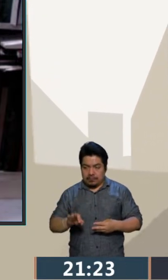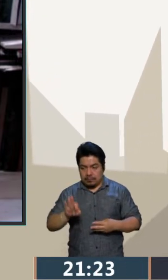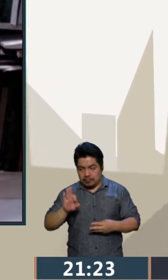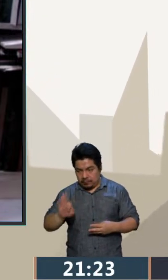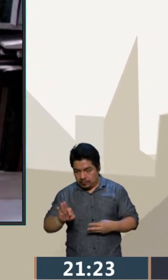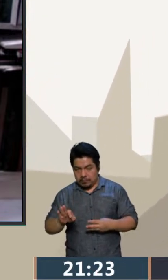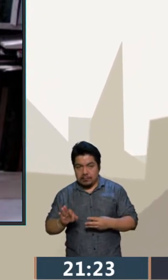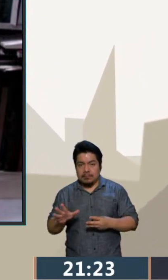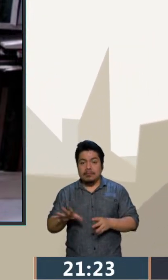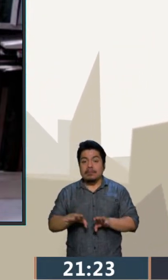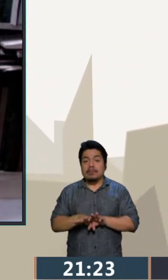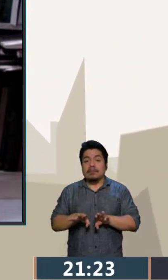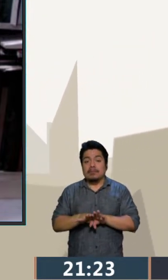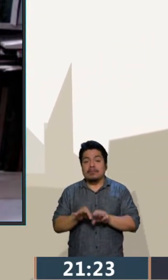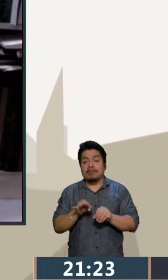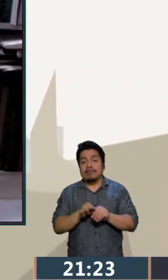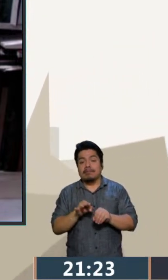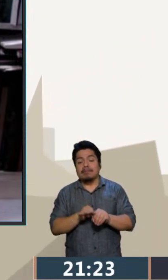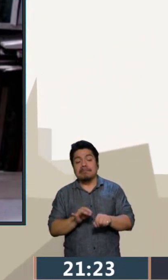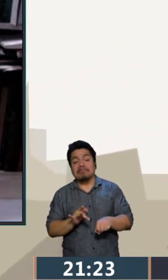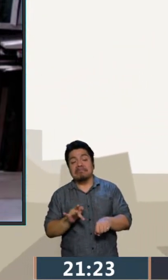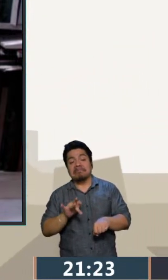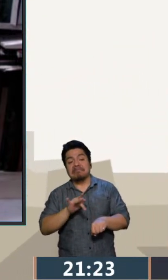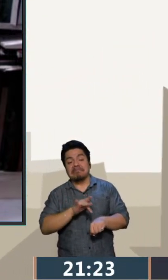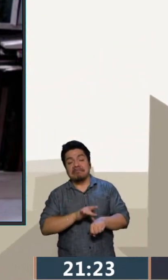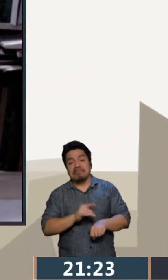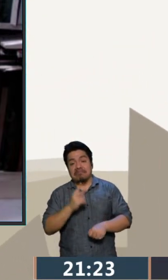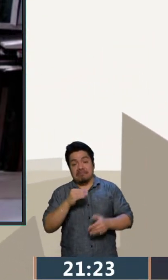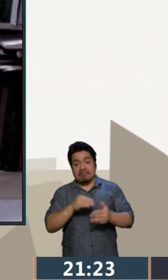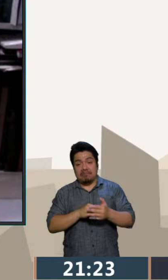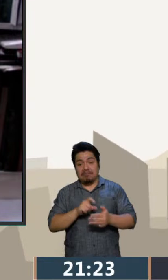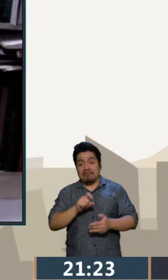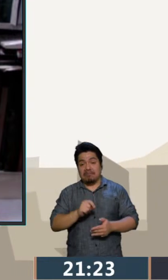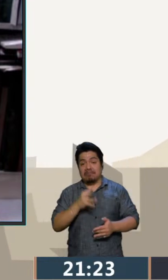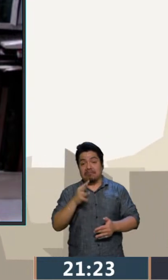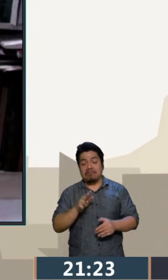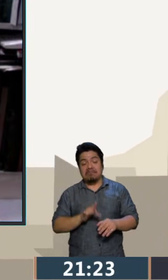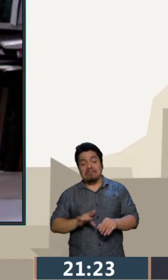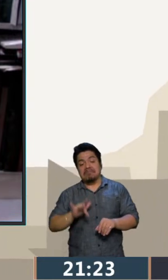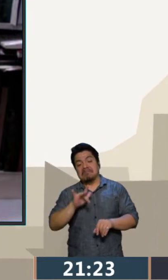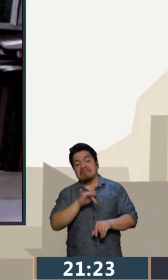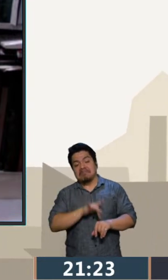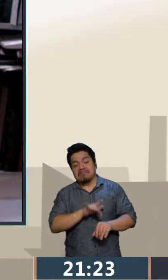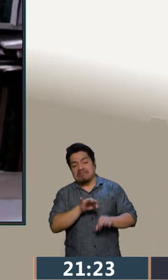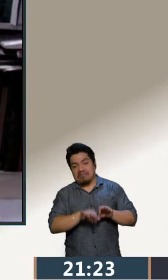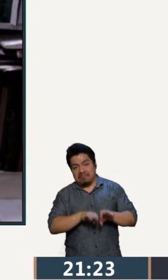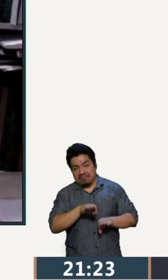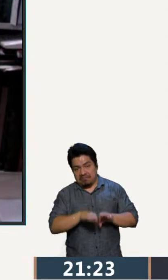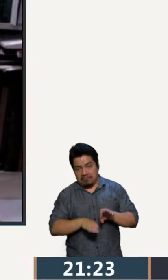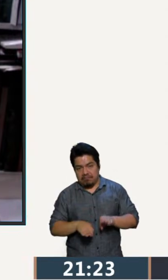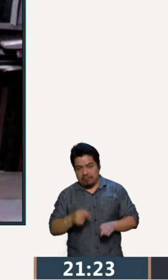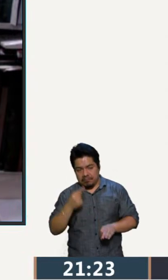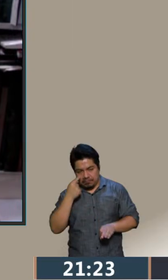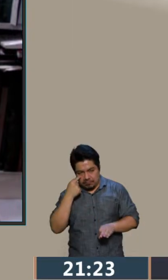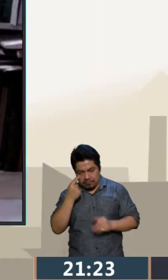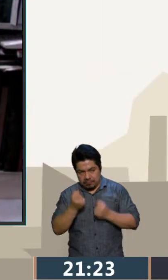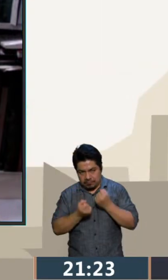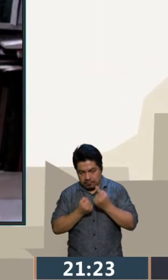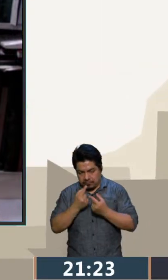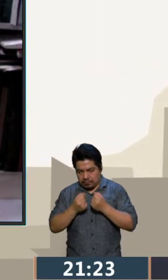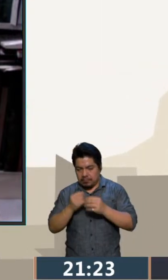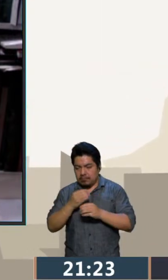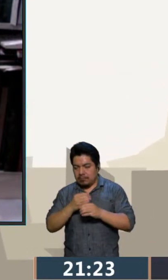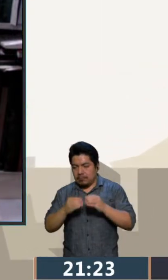de intervenir en la elección del 2024. Y yo quiero agregar un par de